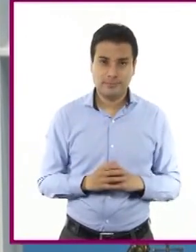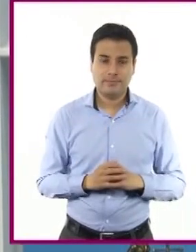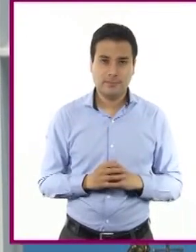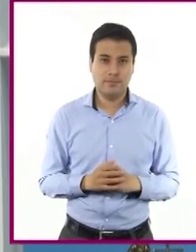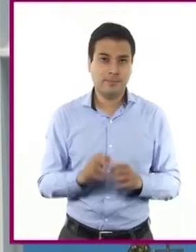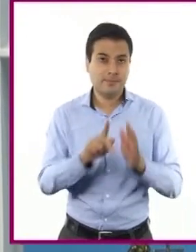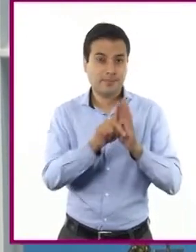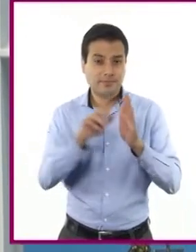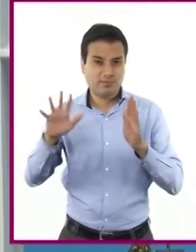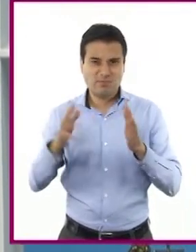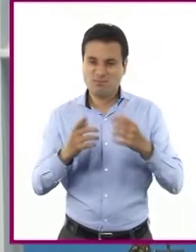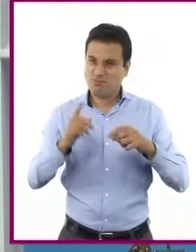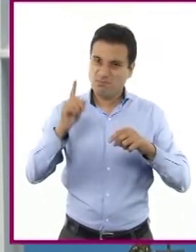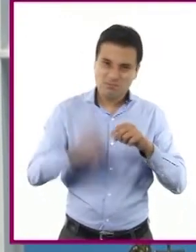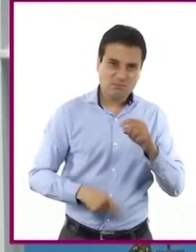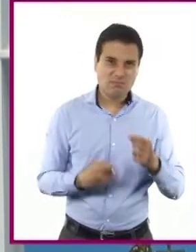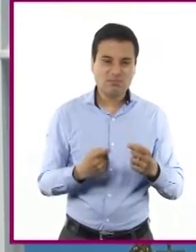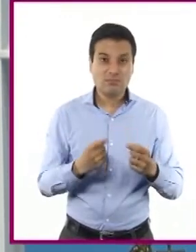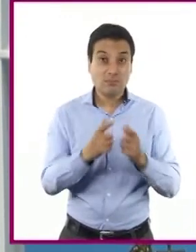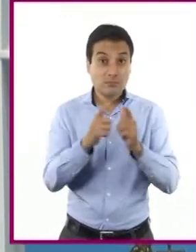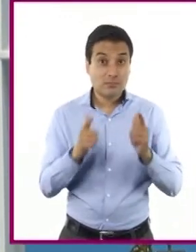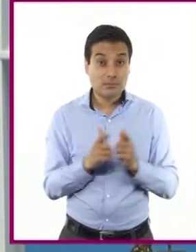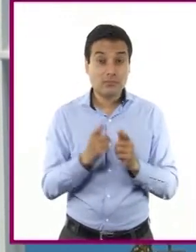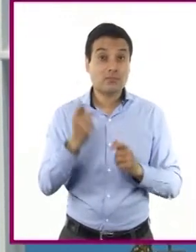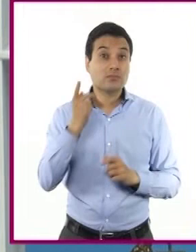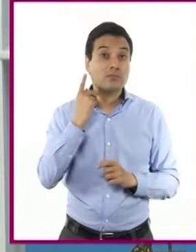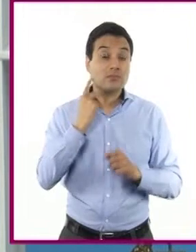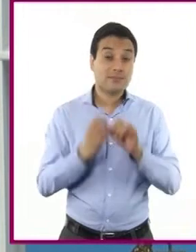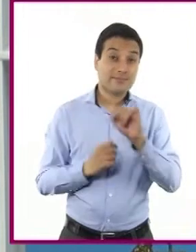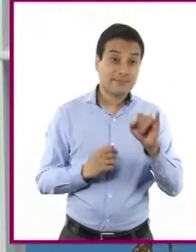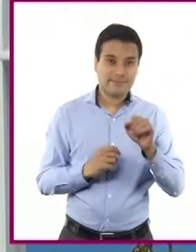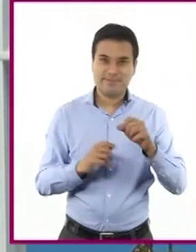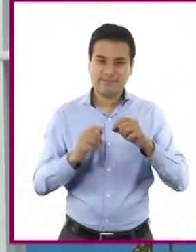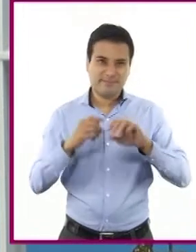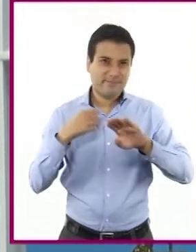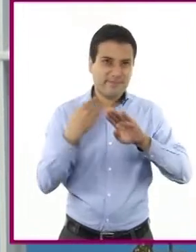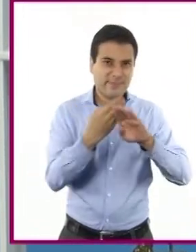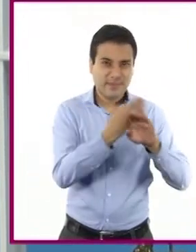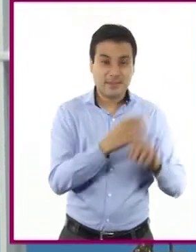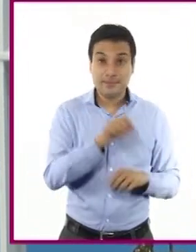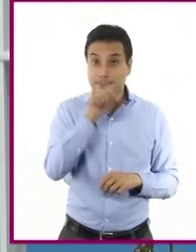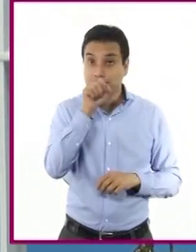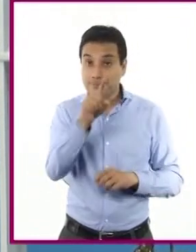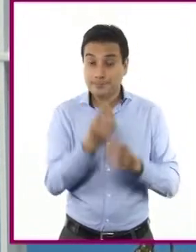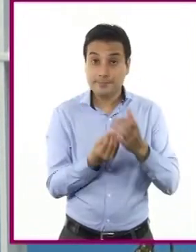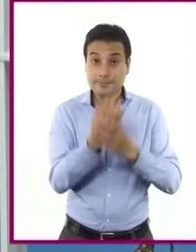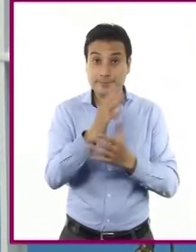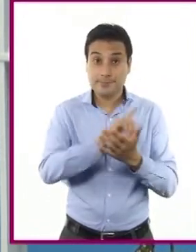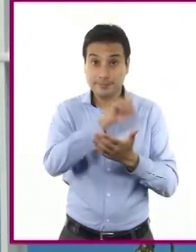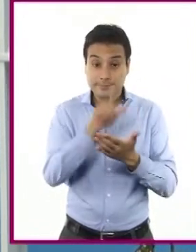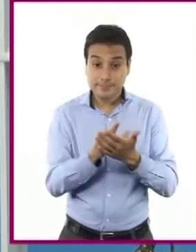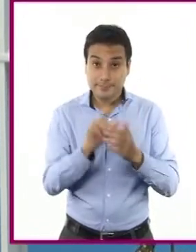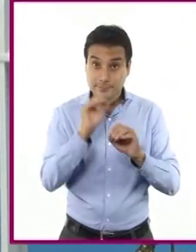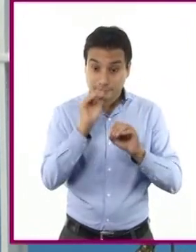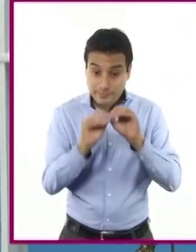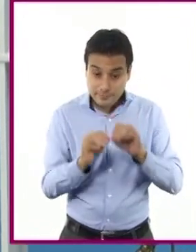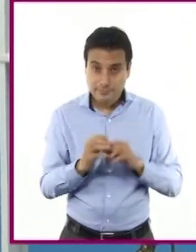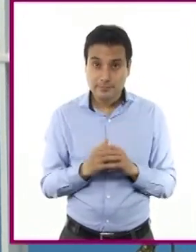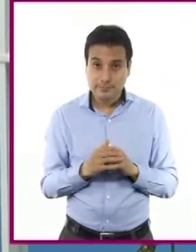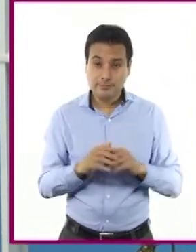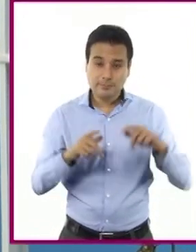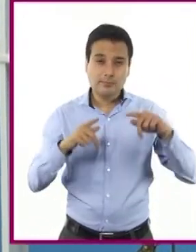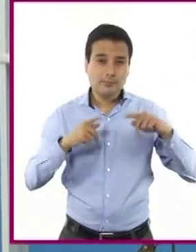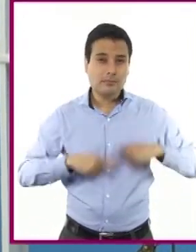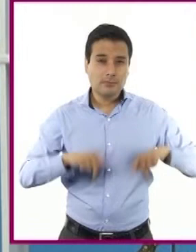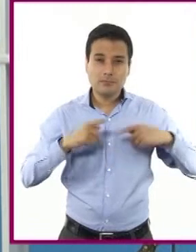a la prensa y se persiguieron a los partidos políticos de izquierda. Se aprobaron leyes que permitieron el arresto y encarcelamiento de cualquier